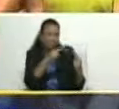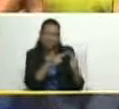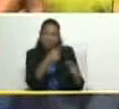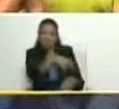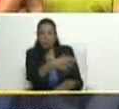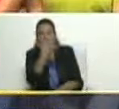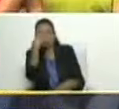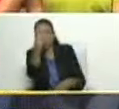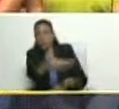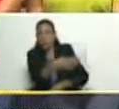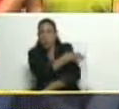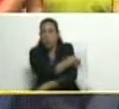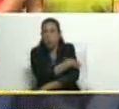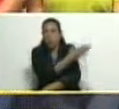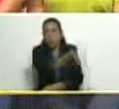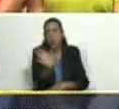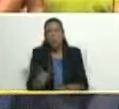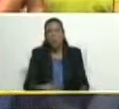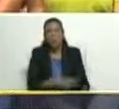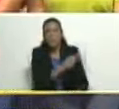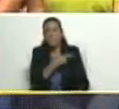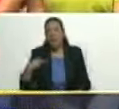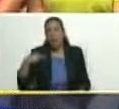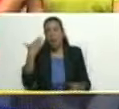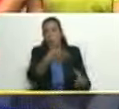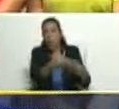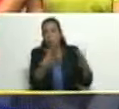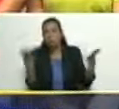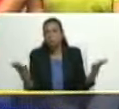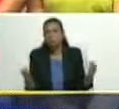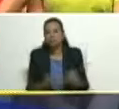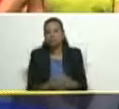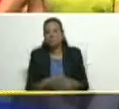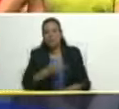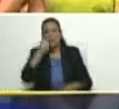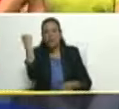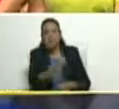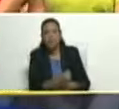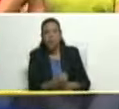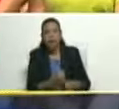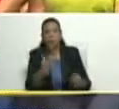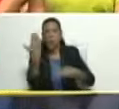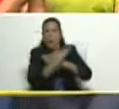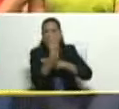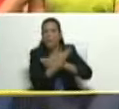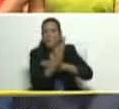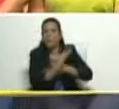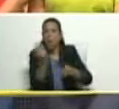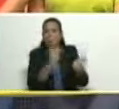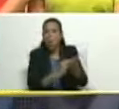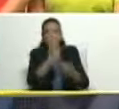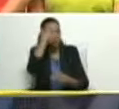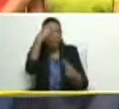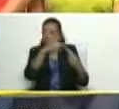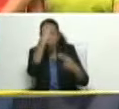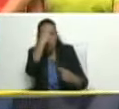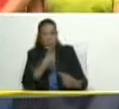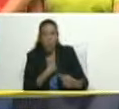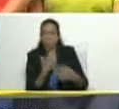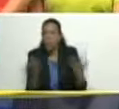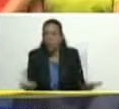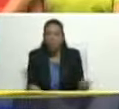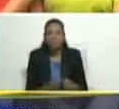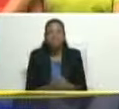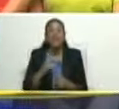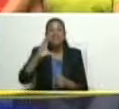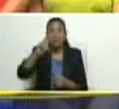oligarcas de los apellidos, bandidos de la ultraderecha, criminales que han pedido las sanciones, no nos conocen. El